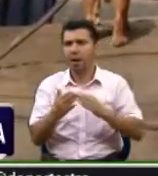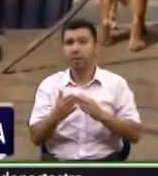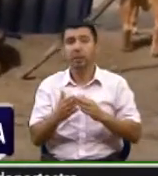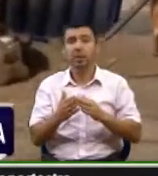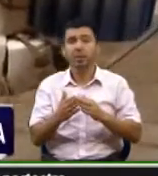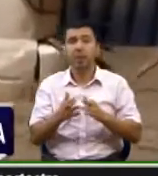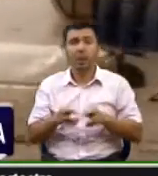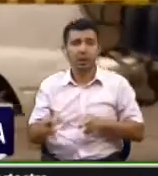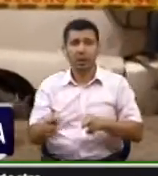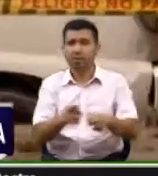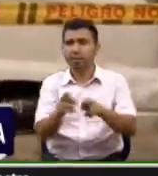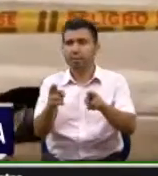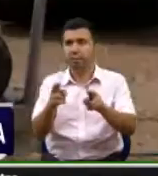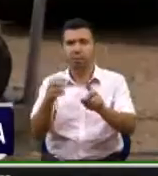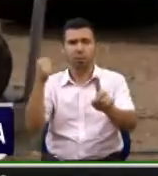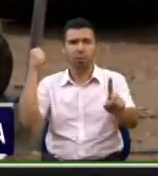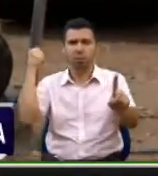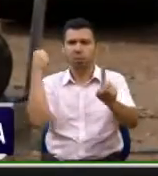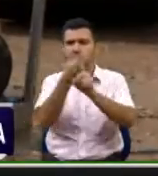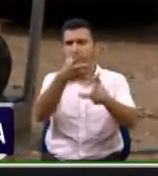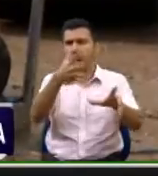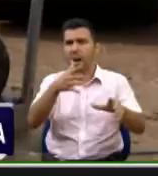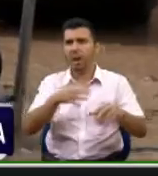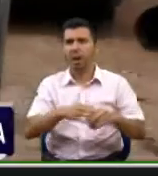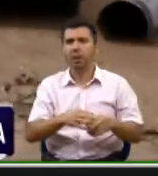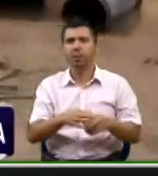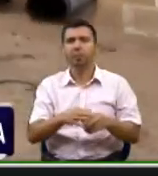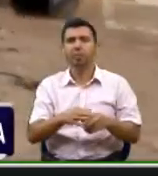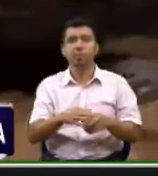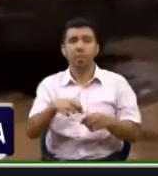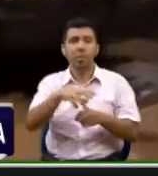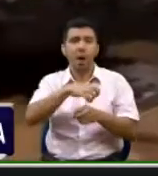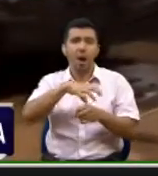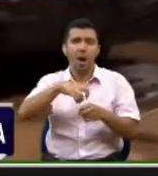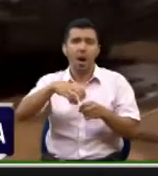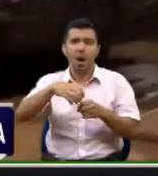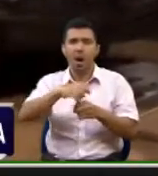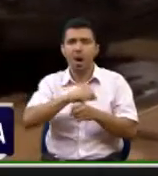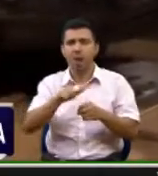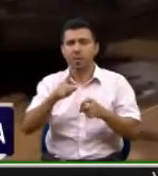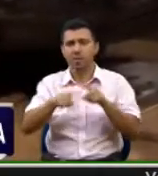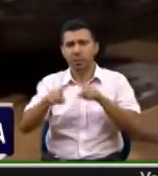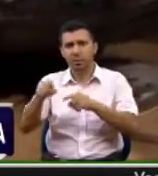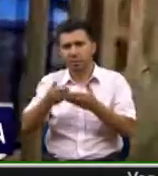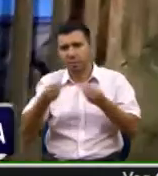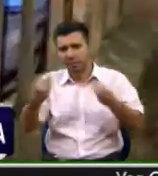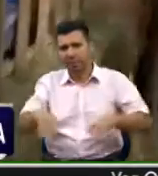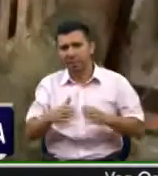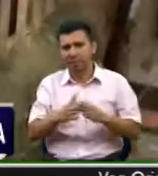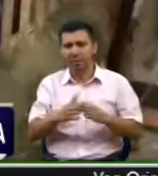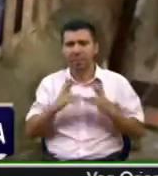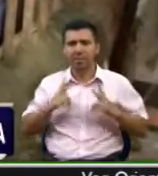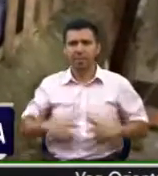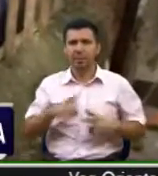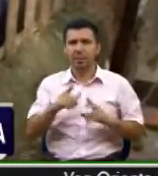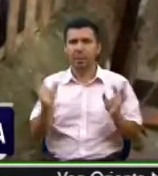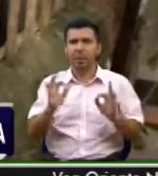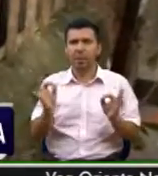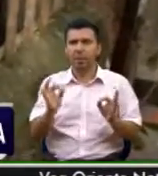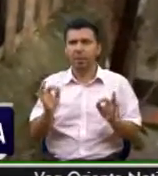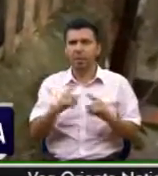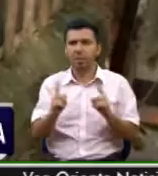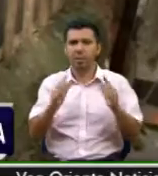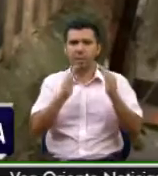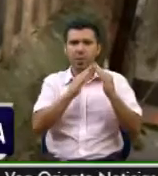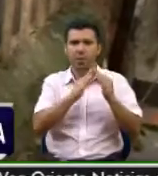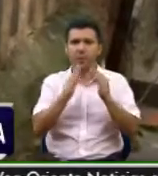frente al barrio. Hasta que no hayan pérdidas humanas, porque ya infraestructura, ya hay dos casas, dos habitaciones, o sea,